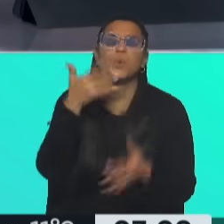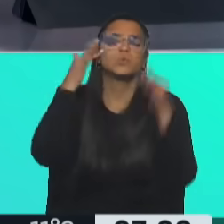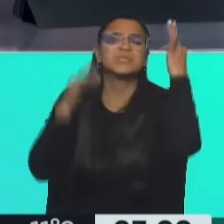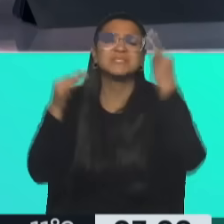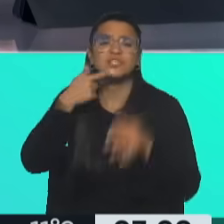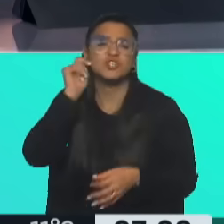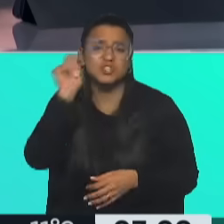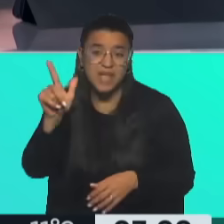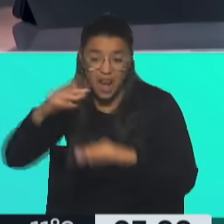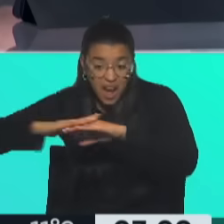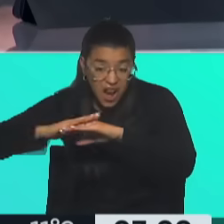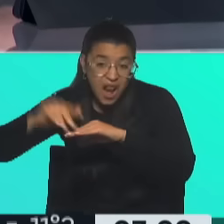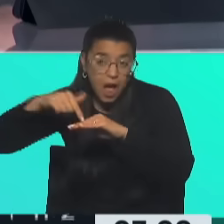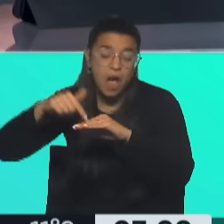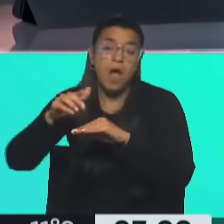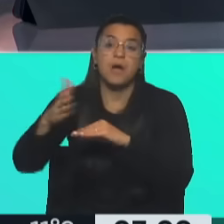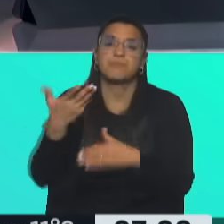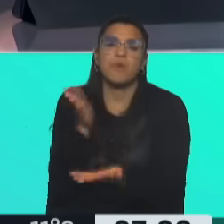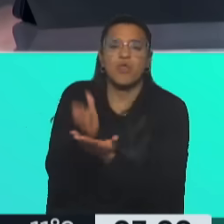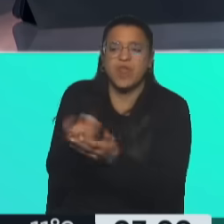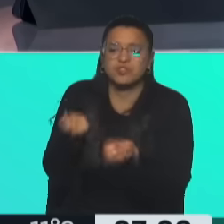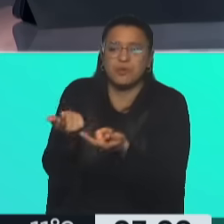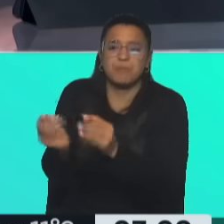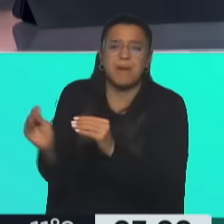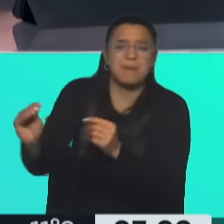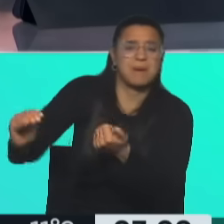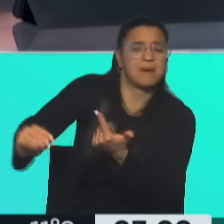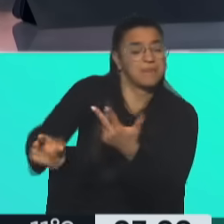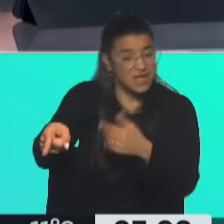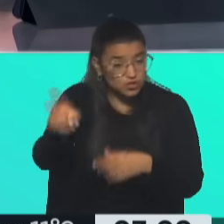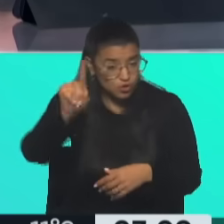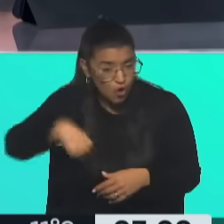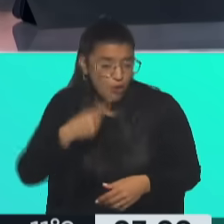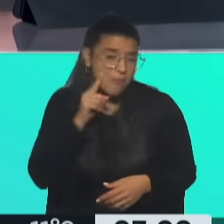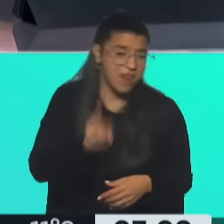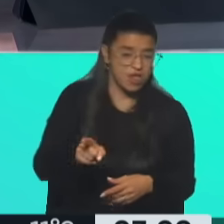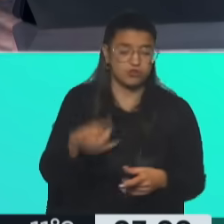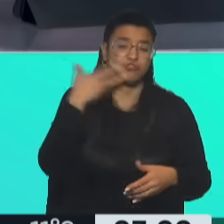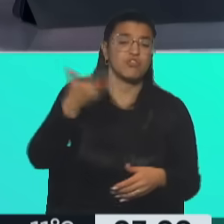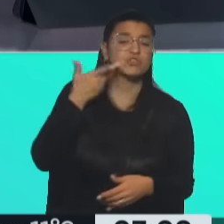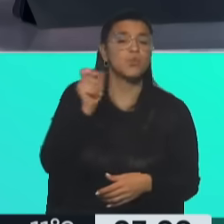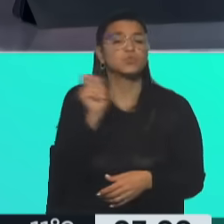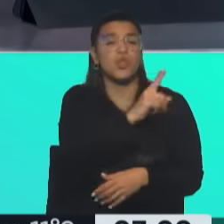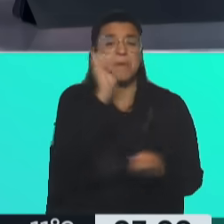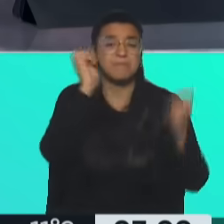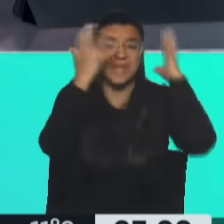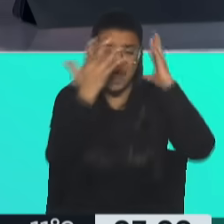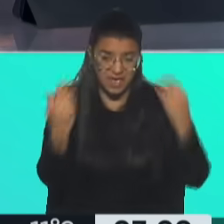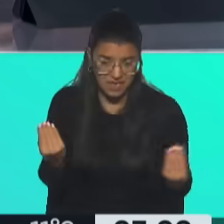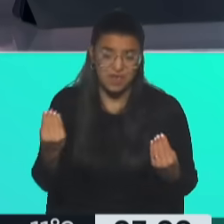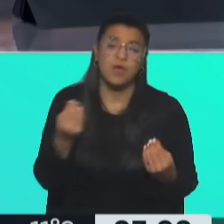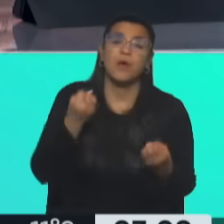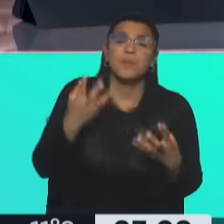En todo caso avanzar sobre más y mejores derechos es realmente peligroso el discurso de Javier Y por qué Además porque